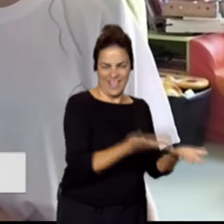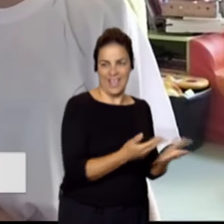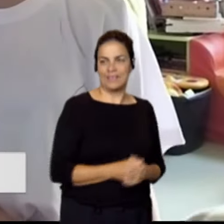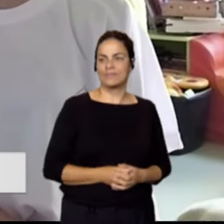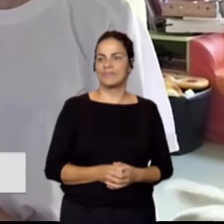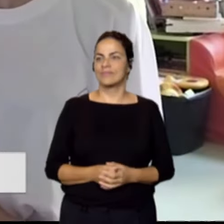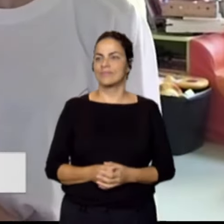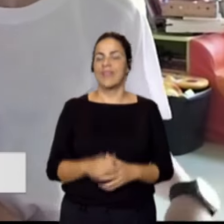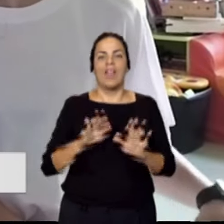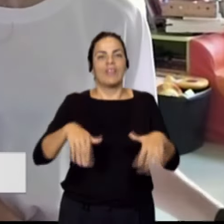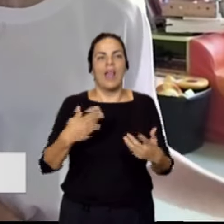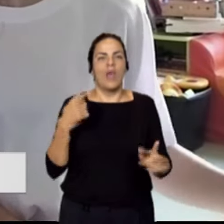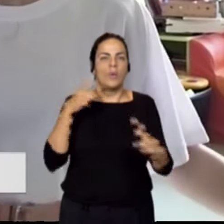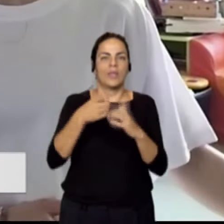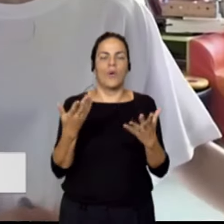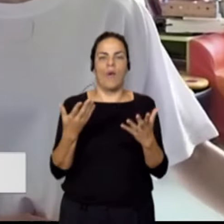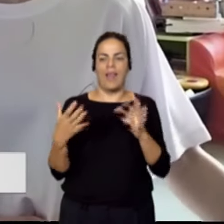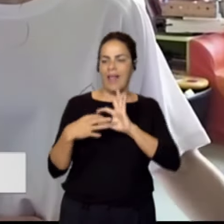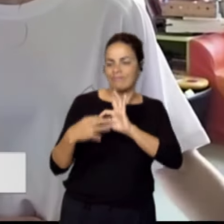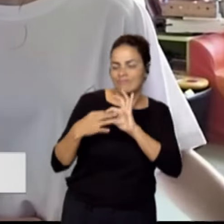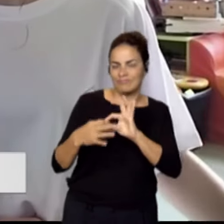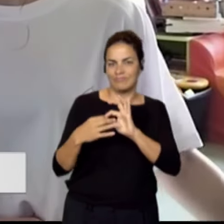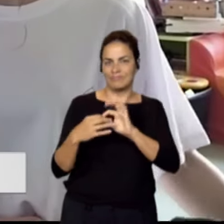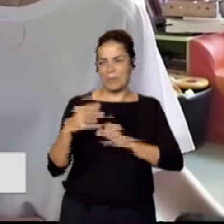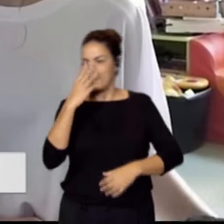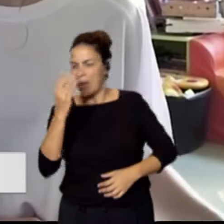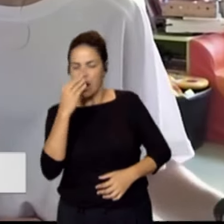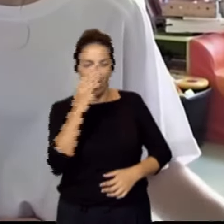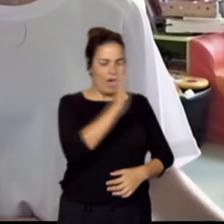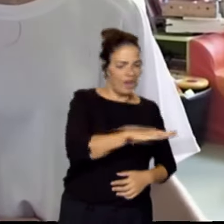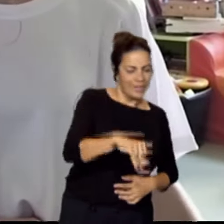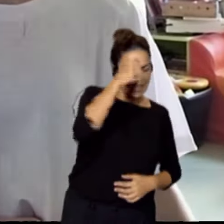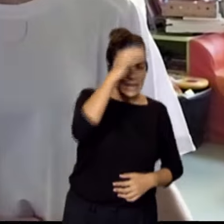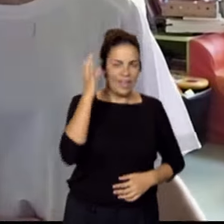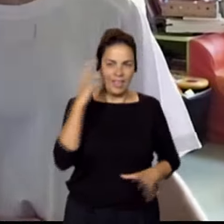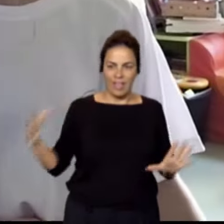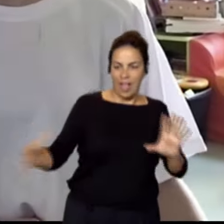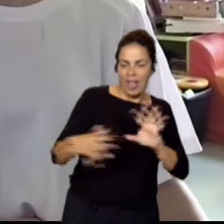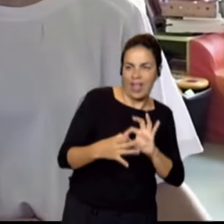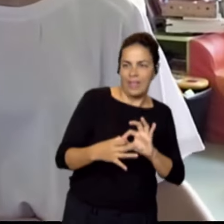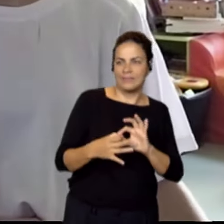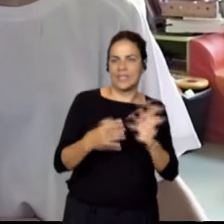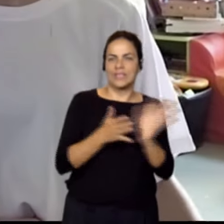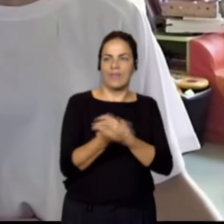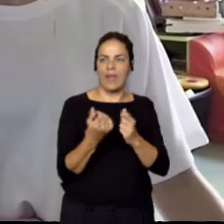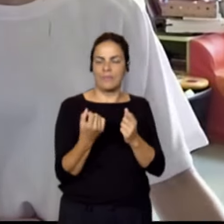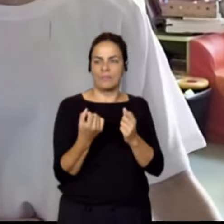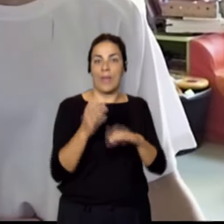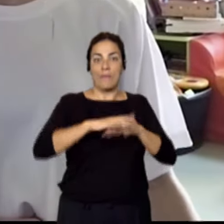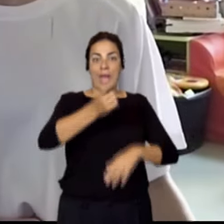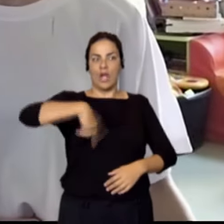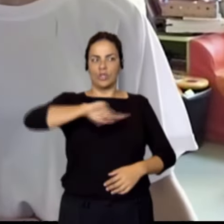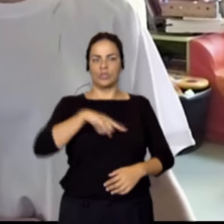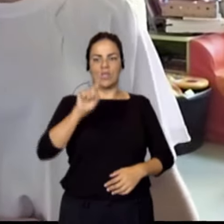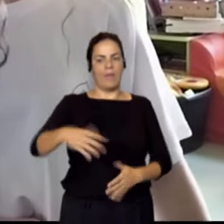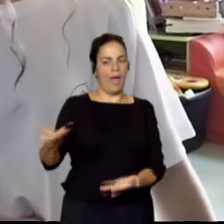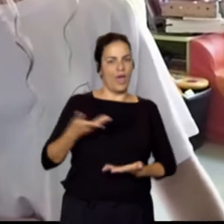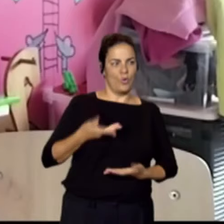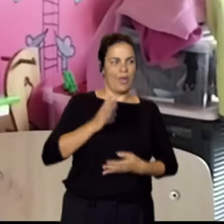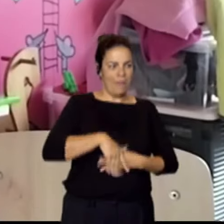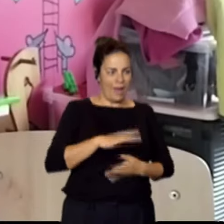sea vincularse con los niños y las niñas y y es un estímulo puente es un puente para nosotras poder llegar a